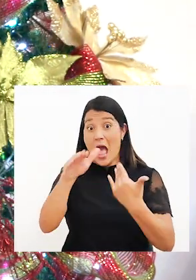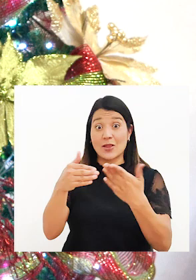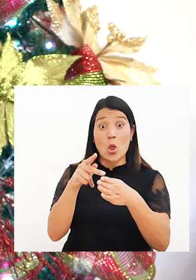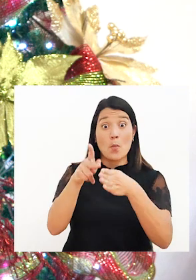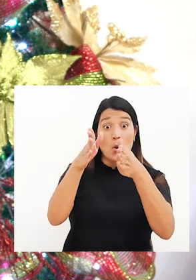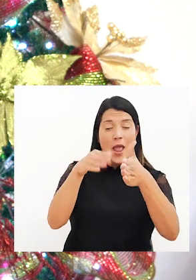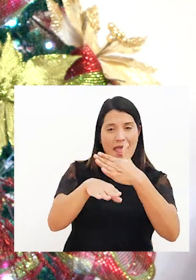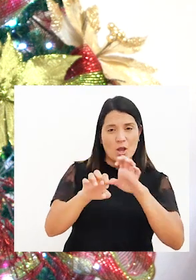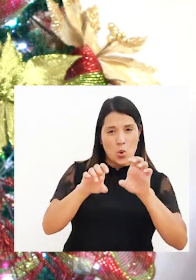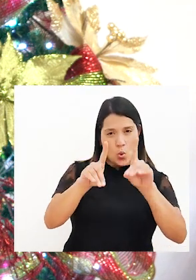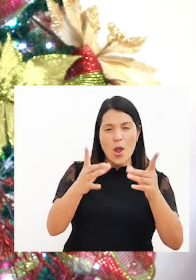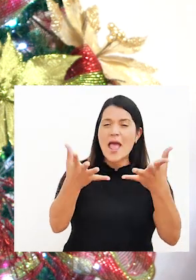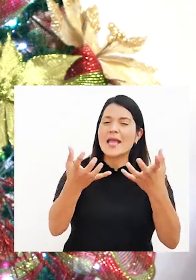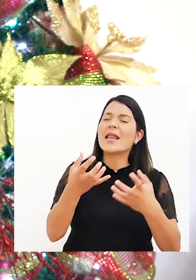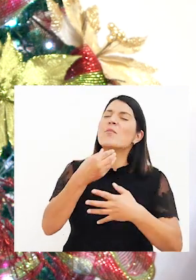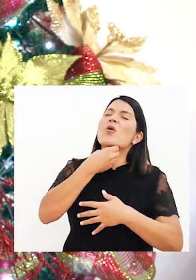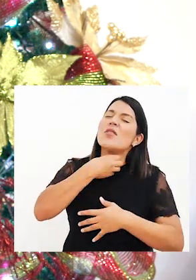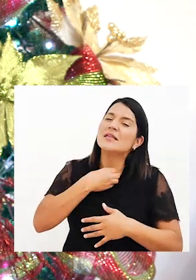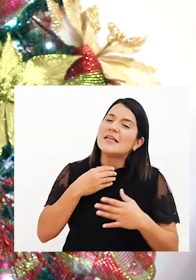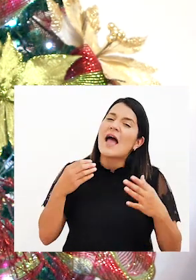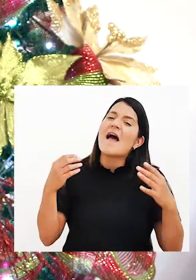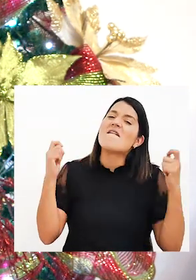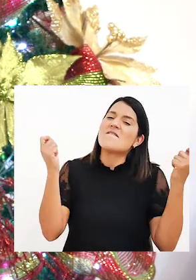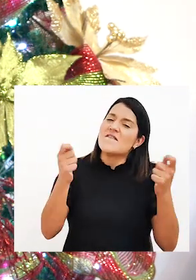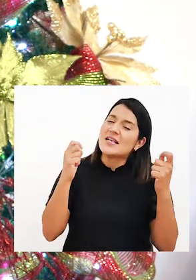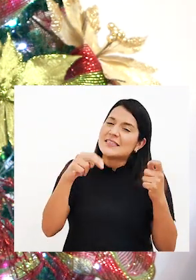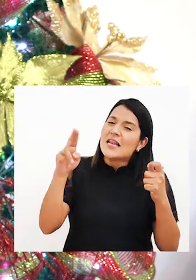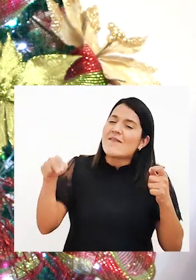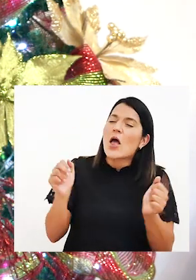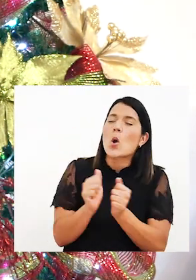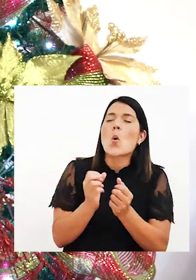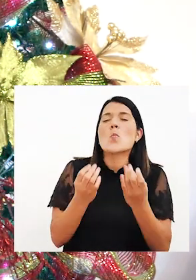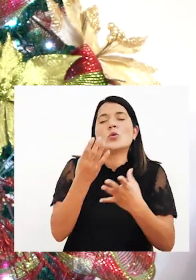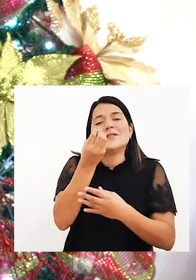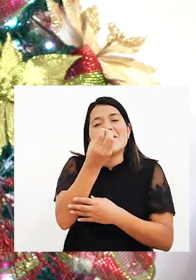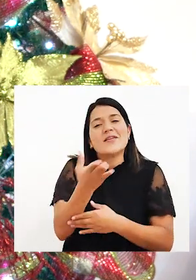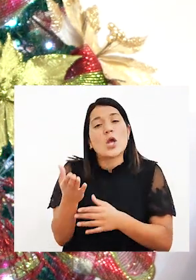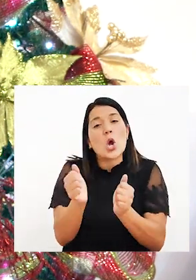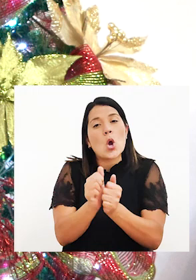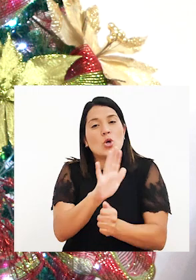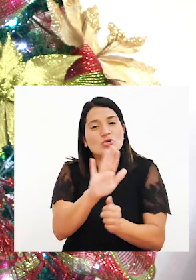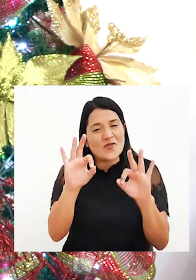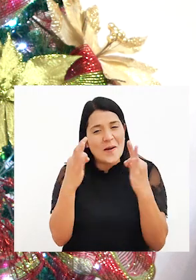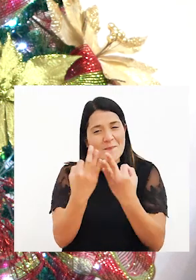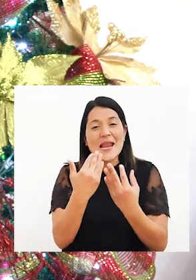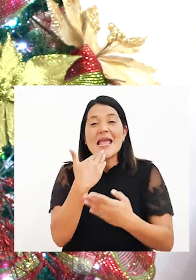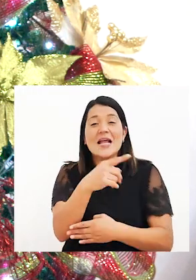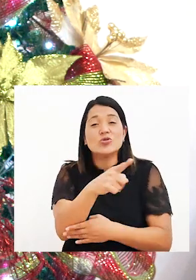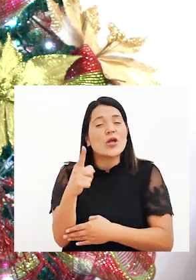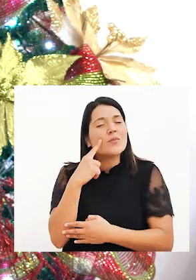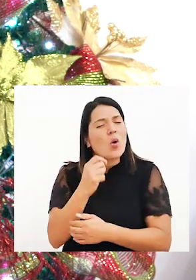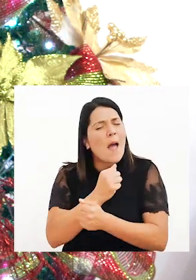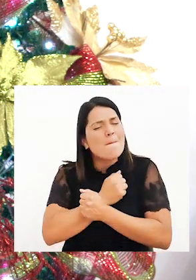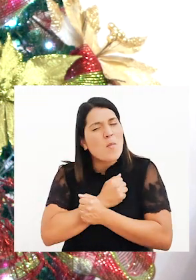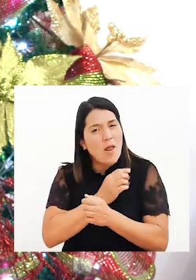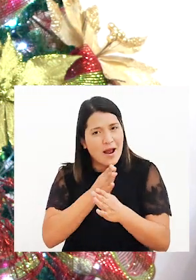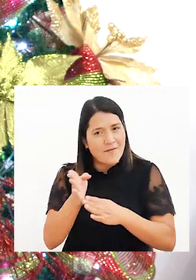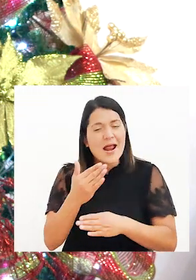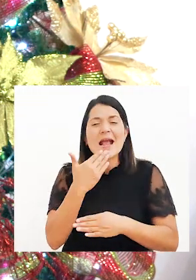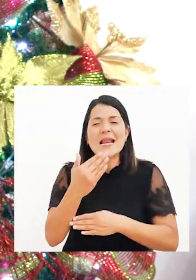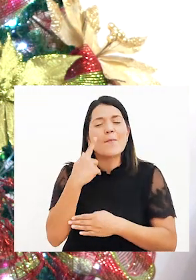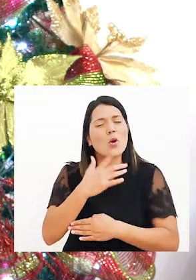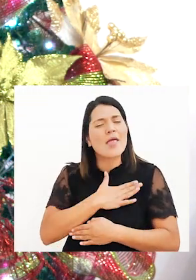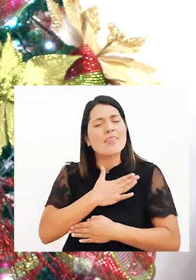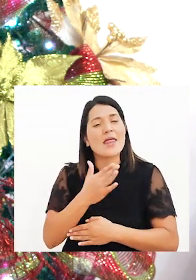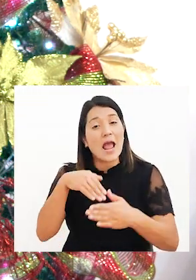de la educación les queremos desear unas fiestas navideñas colmadas de muchas bendiciones al lado de sus familias. Gracias por la vocación y por la entrega en las